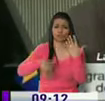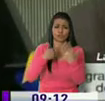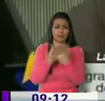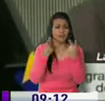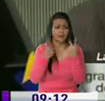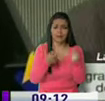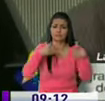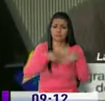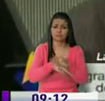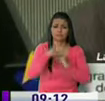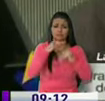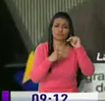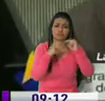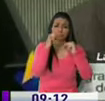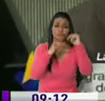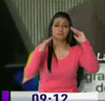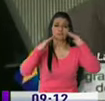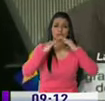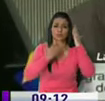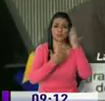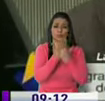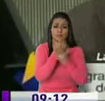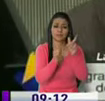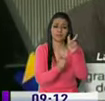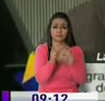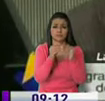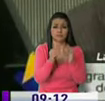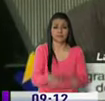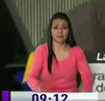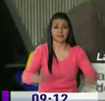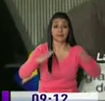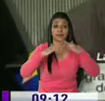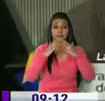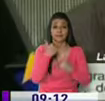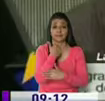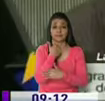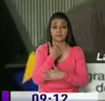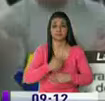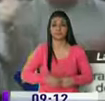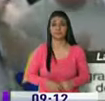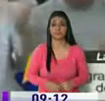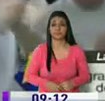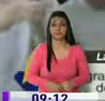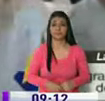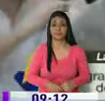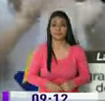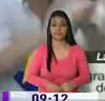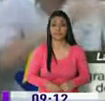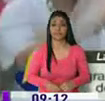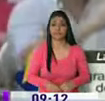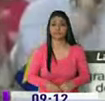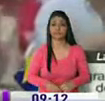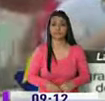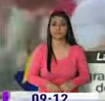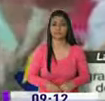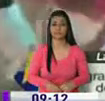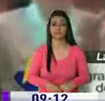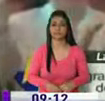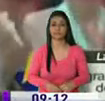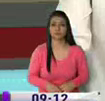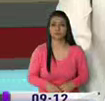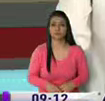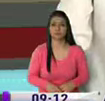intervenir y construir casas nuevas para estos queridos hermanos que han quedado en la indigencia. Informó Patricia